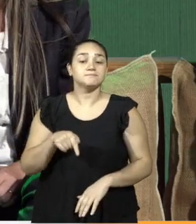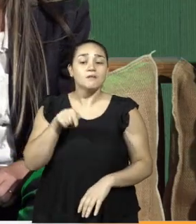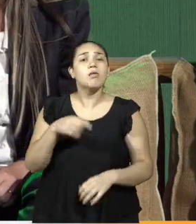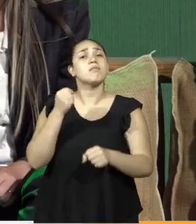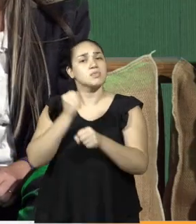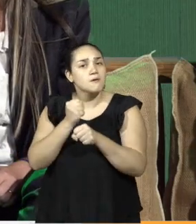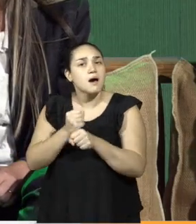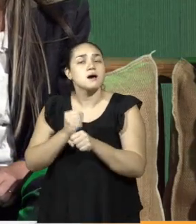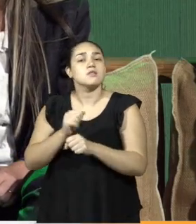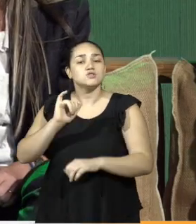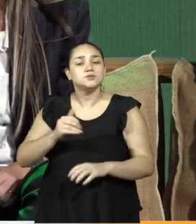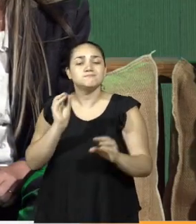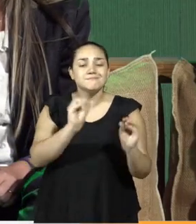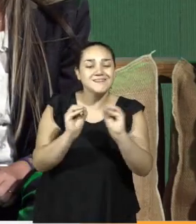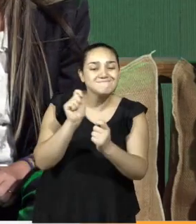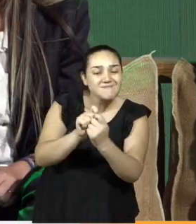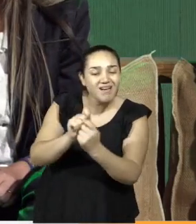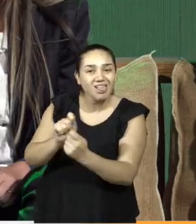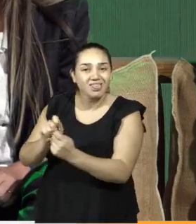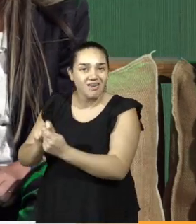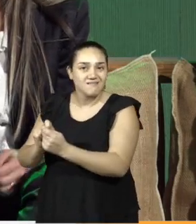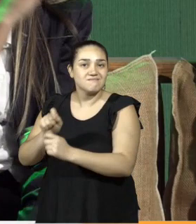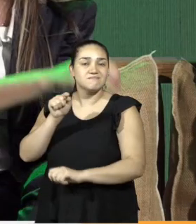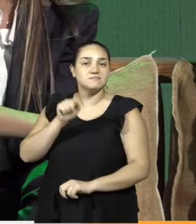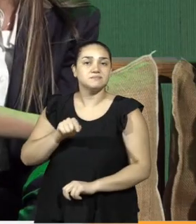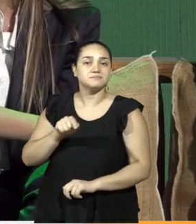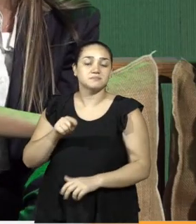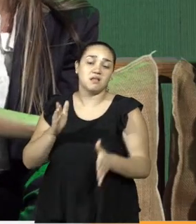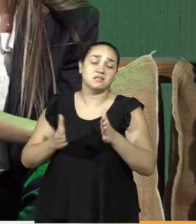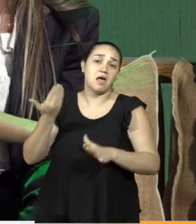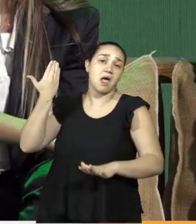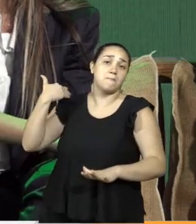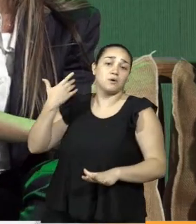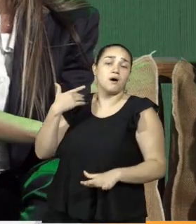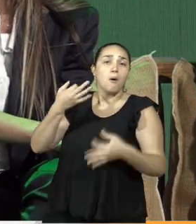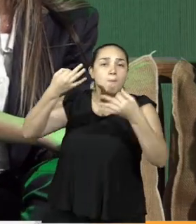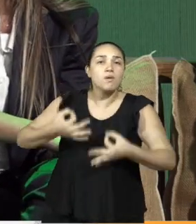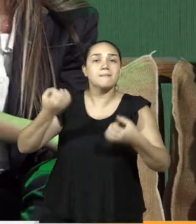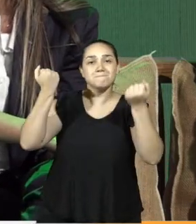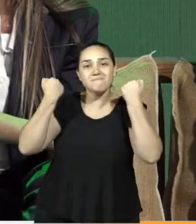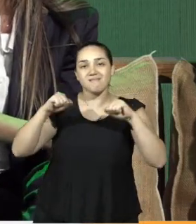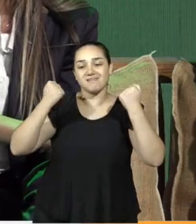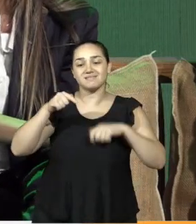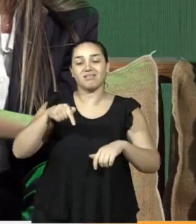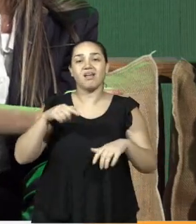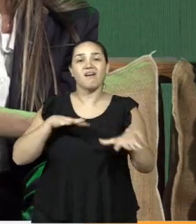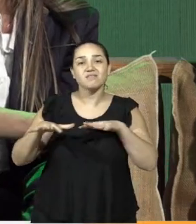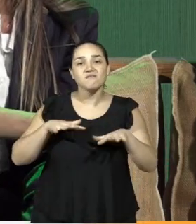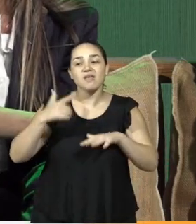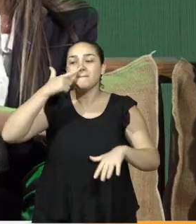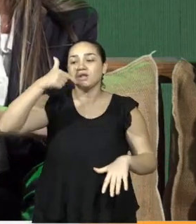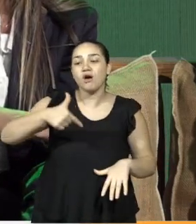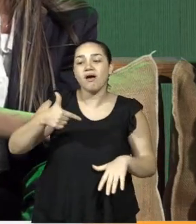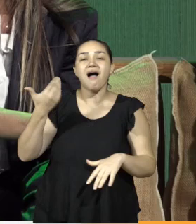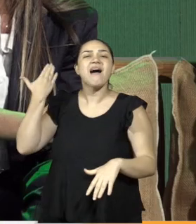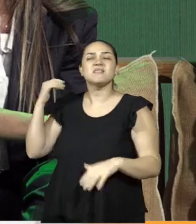y en remediar esos pasivos que quedaron de esa época, que eran las buenas prácticas. No es que la actividad petrolera era mala